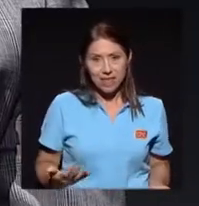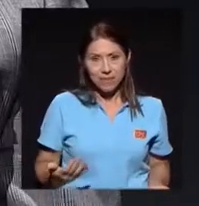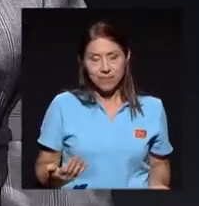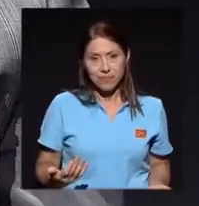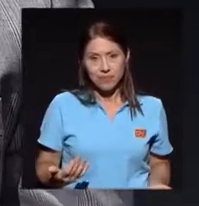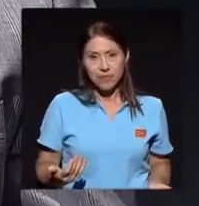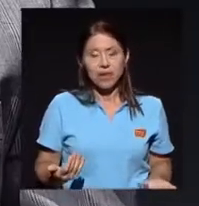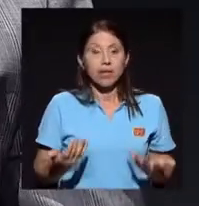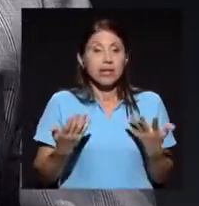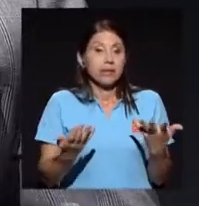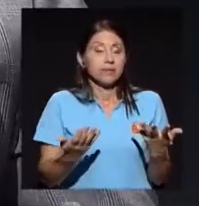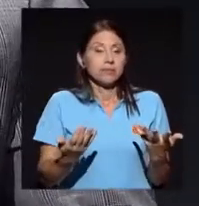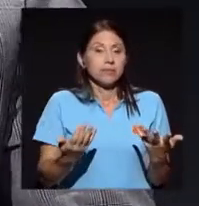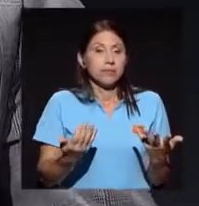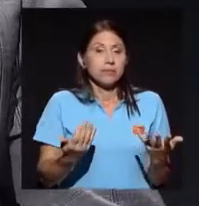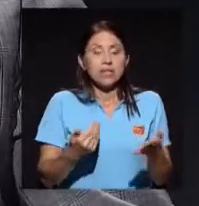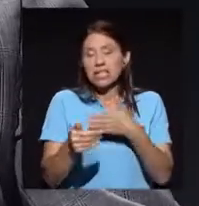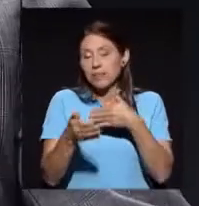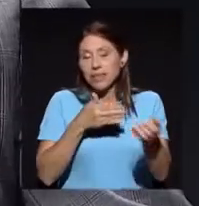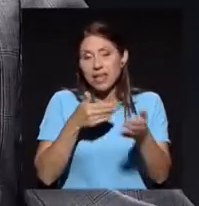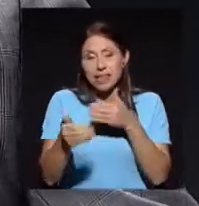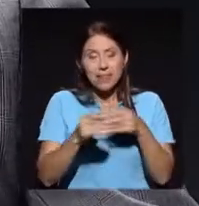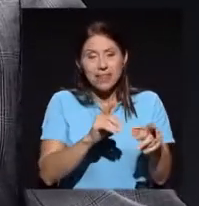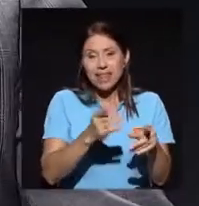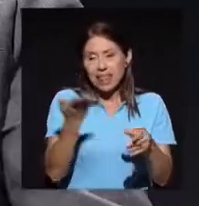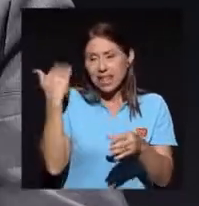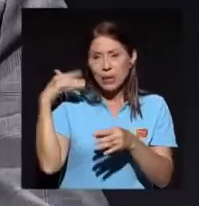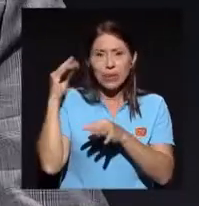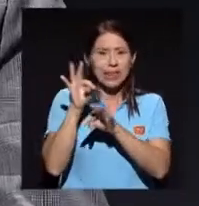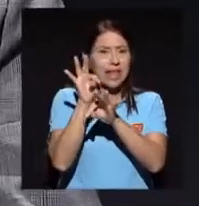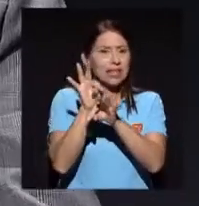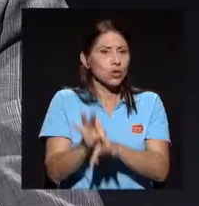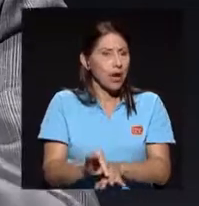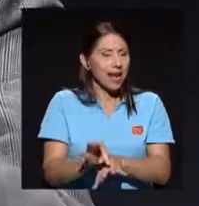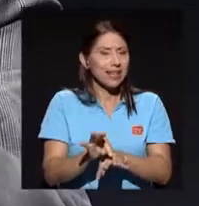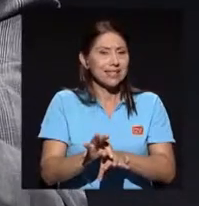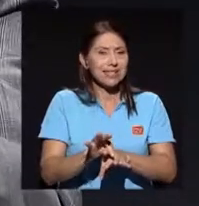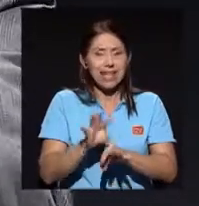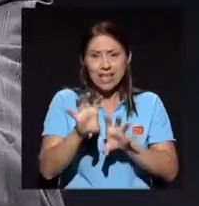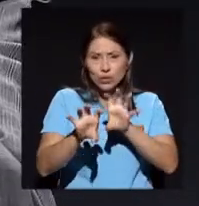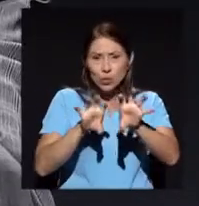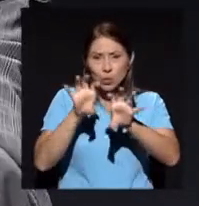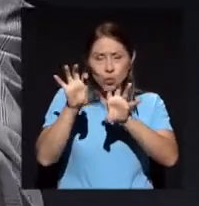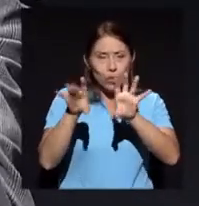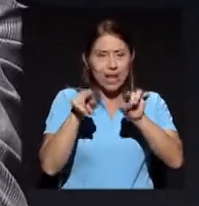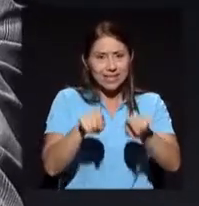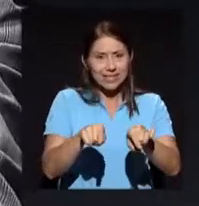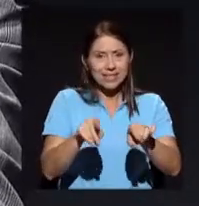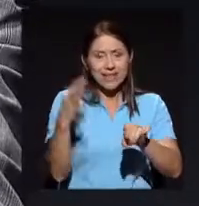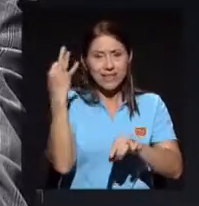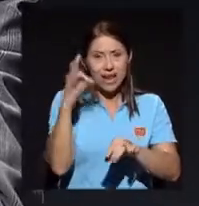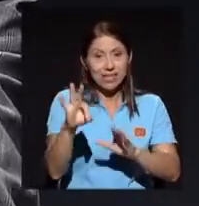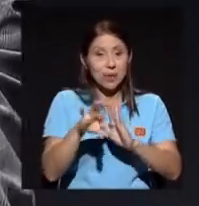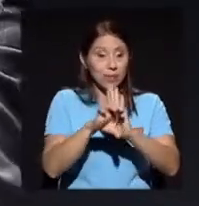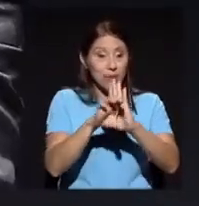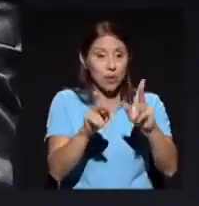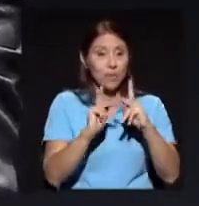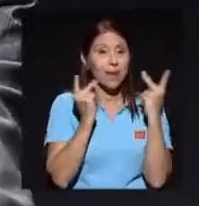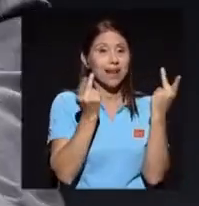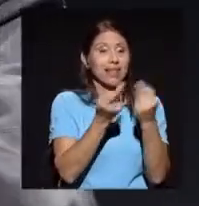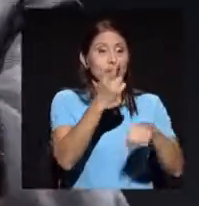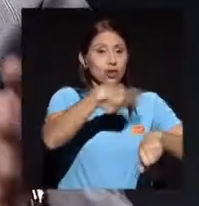las estructuras partidarias tradicionales de francia sobre todo del partido los republicanos se llama que la